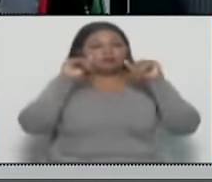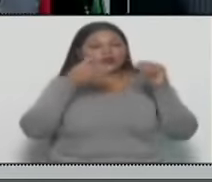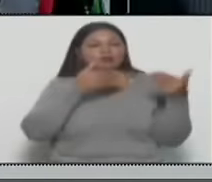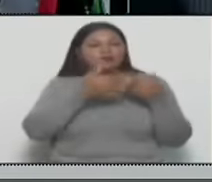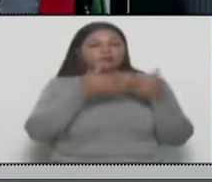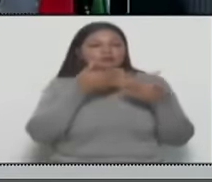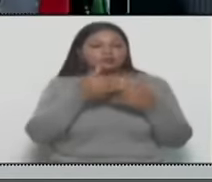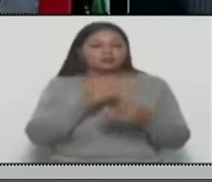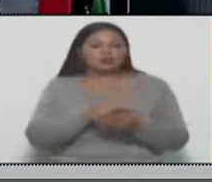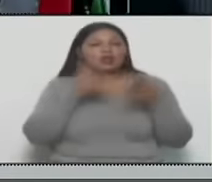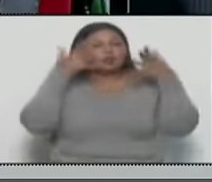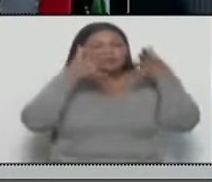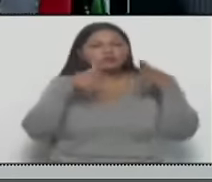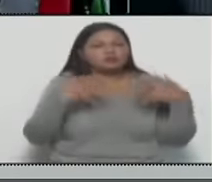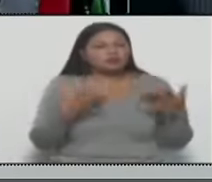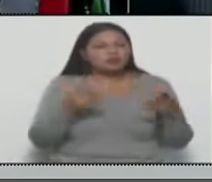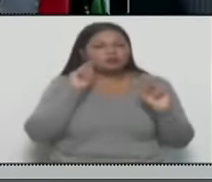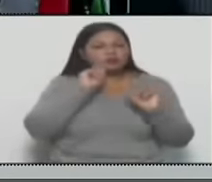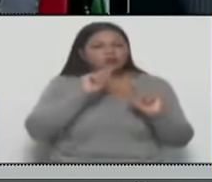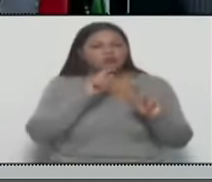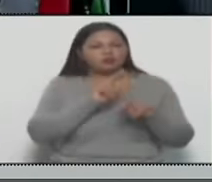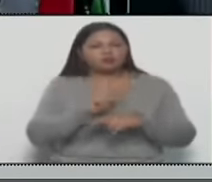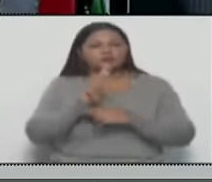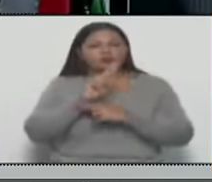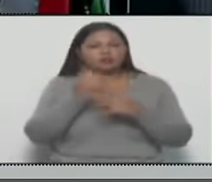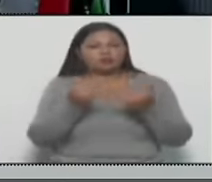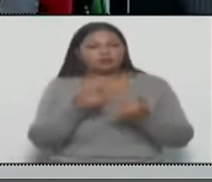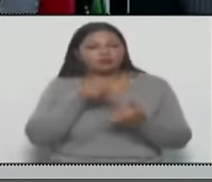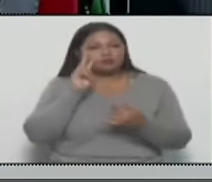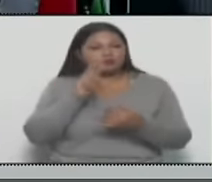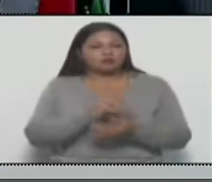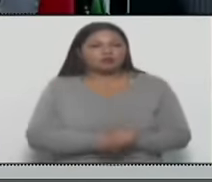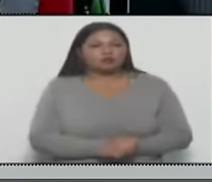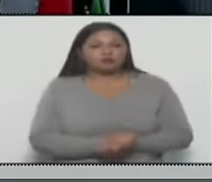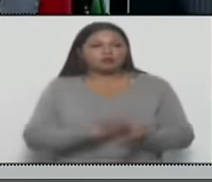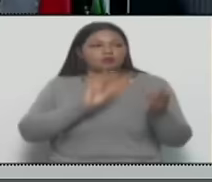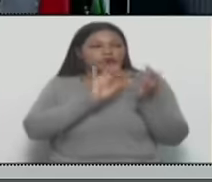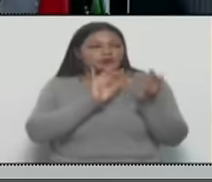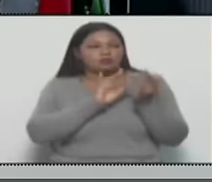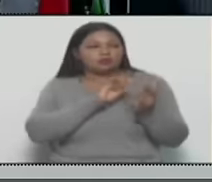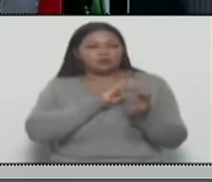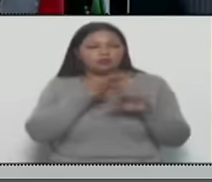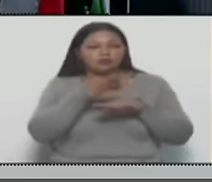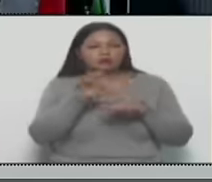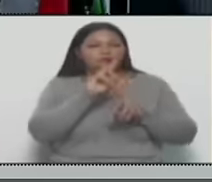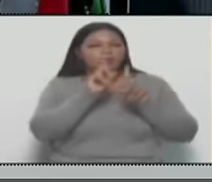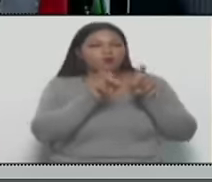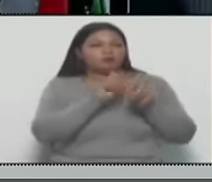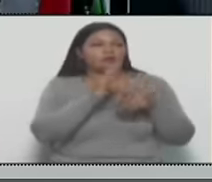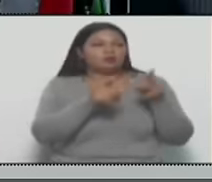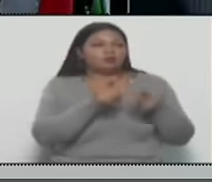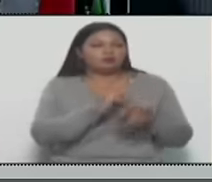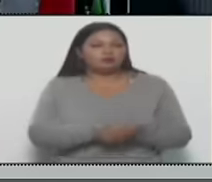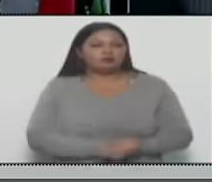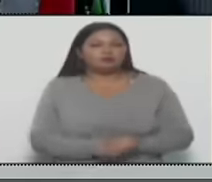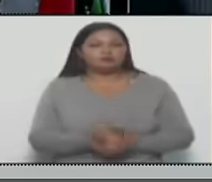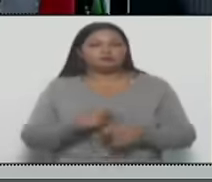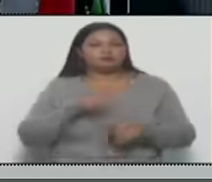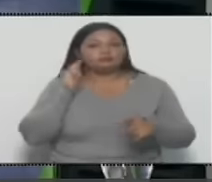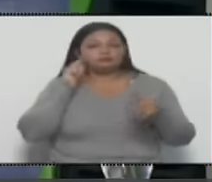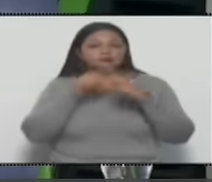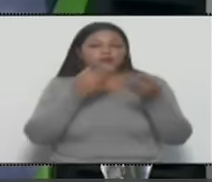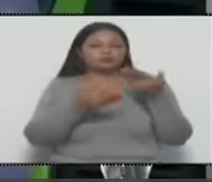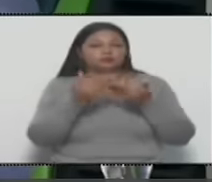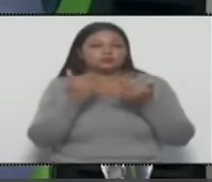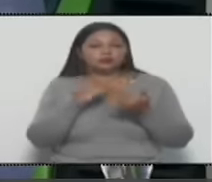conversación. Recomendaciones puntuales para usuarios que están ahorita conectados y bueno, por acá dejaron algunas preguntas también, pero por tiempo no alcanzamos a compartir.